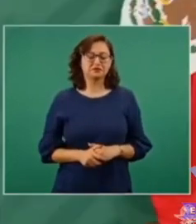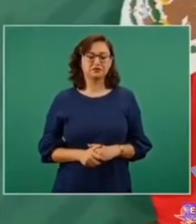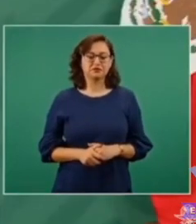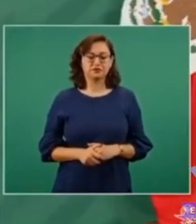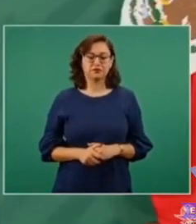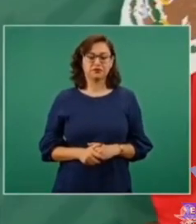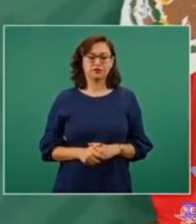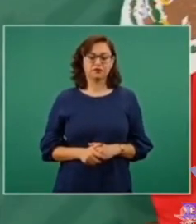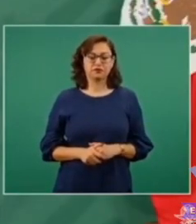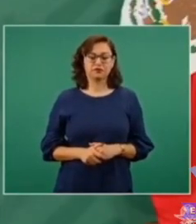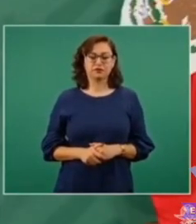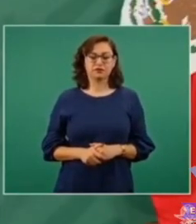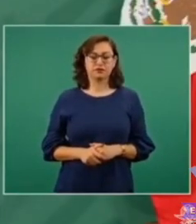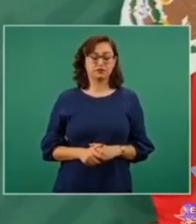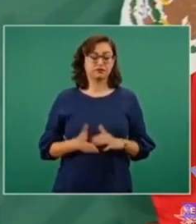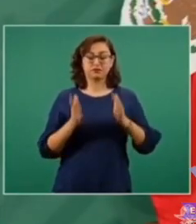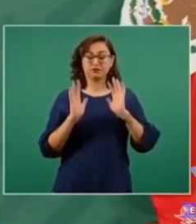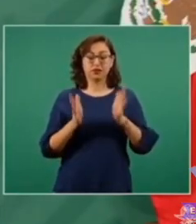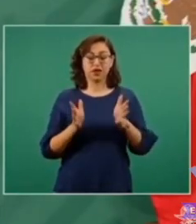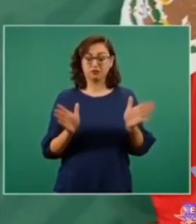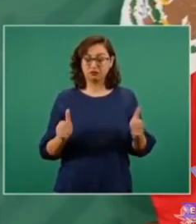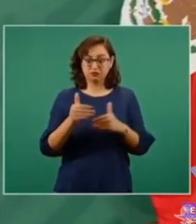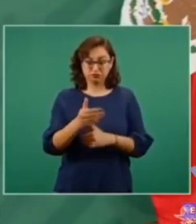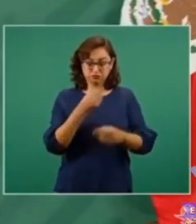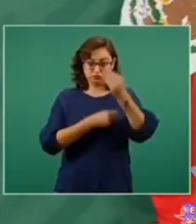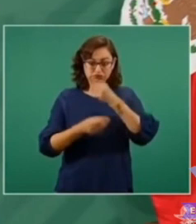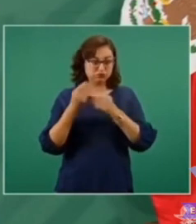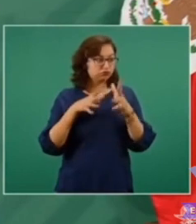dejar de usarlas, porque ya no están las despensas,